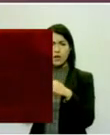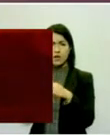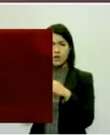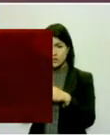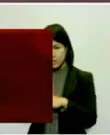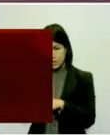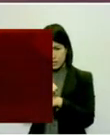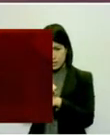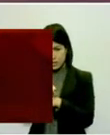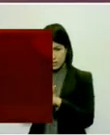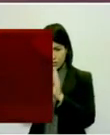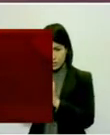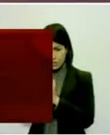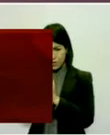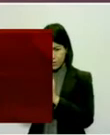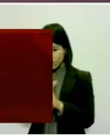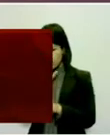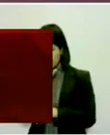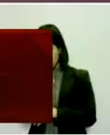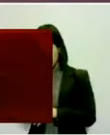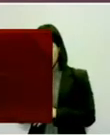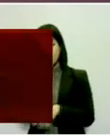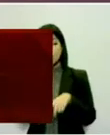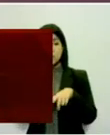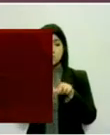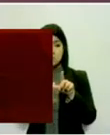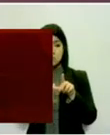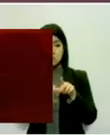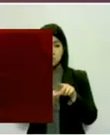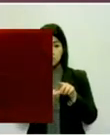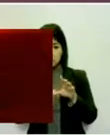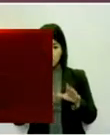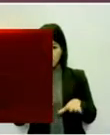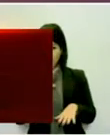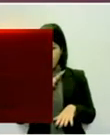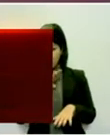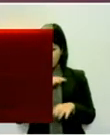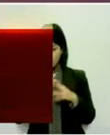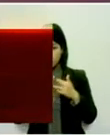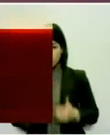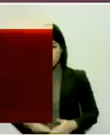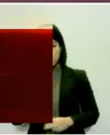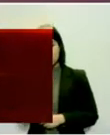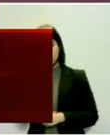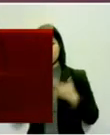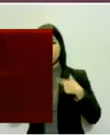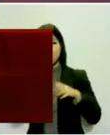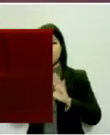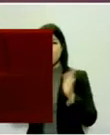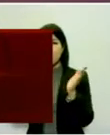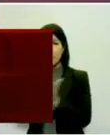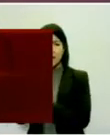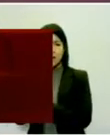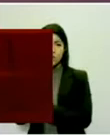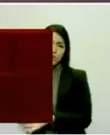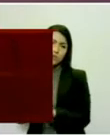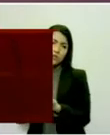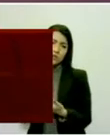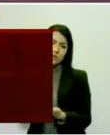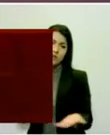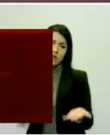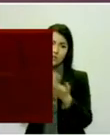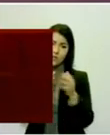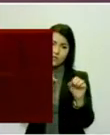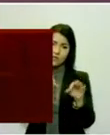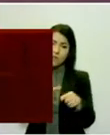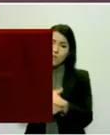secretario nos ha dicho, pero no nos ha dicho placas suficientes para las personas que han pagado y no han pasado a recogerlas. Por lo tanto,